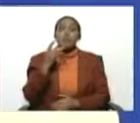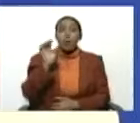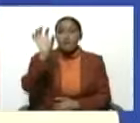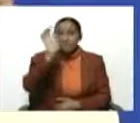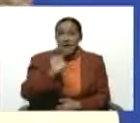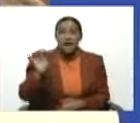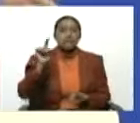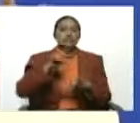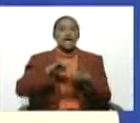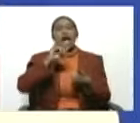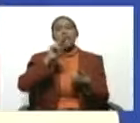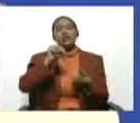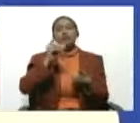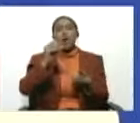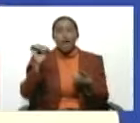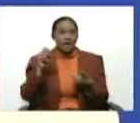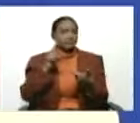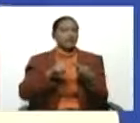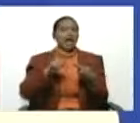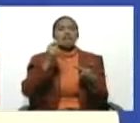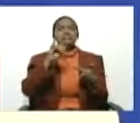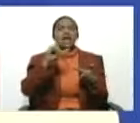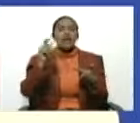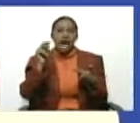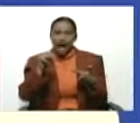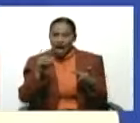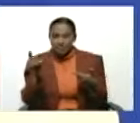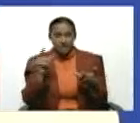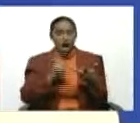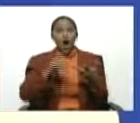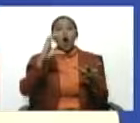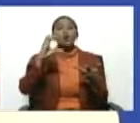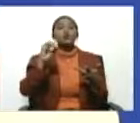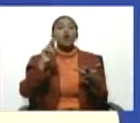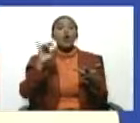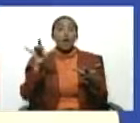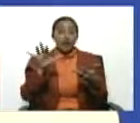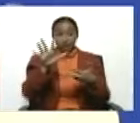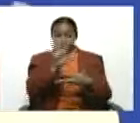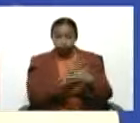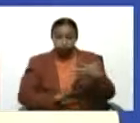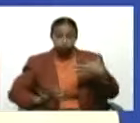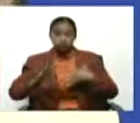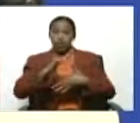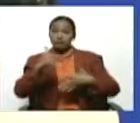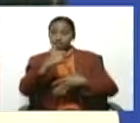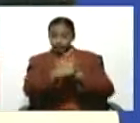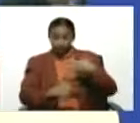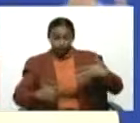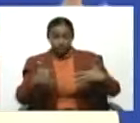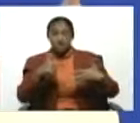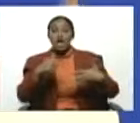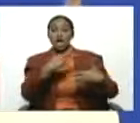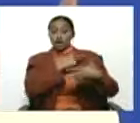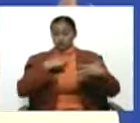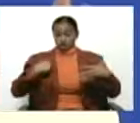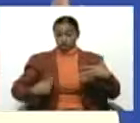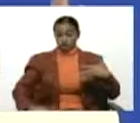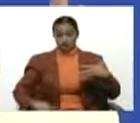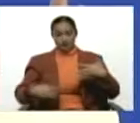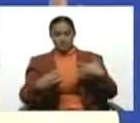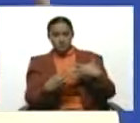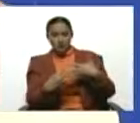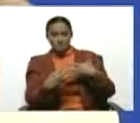Tailandia Corea y otros países de la región del sureste asiático abrieron sus